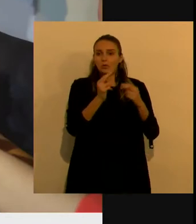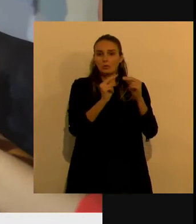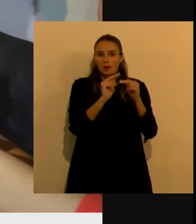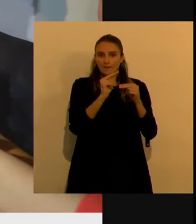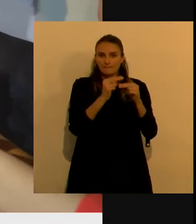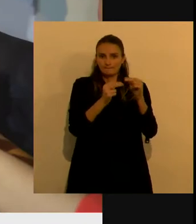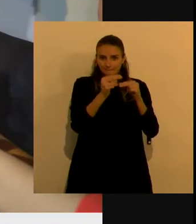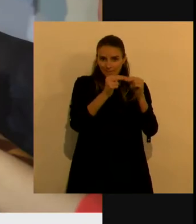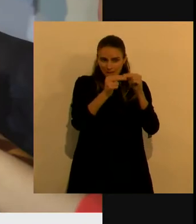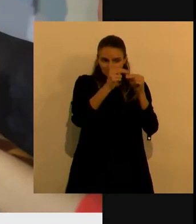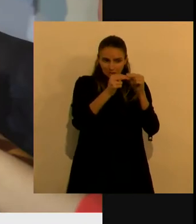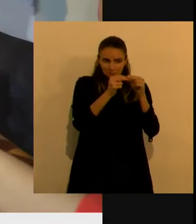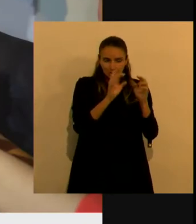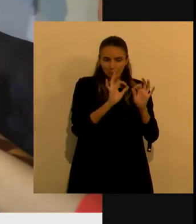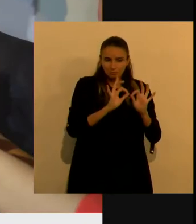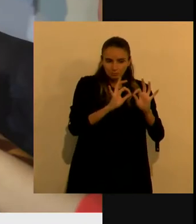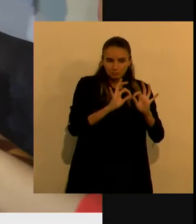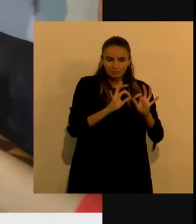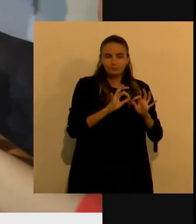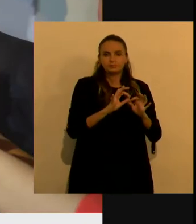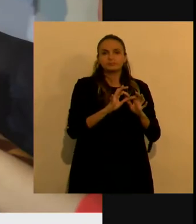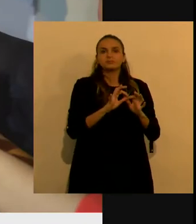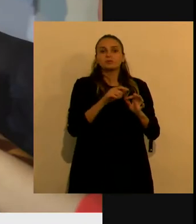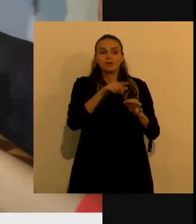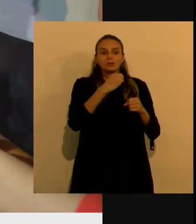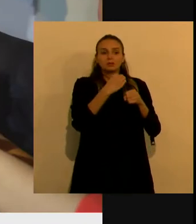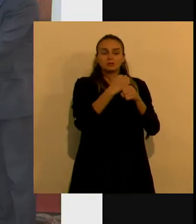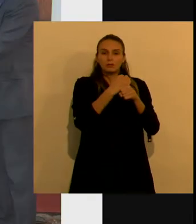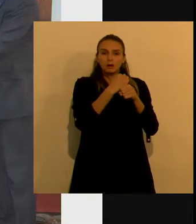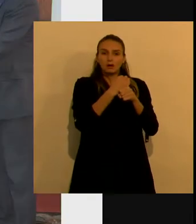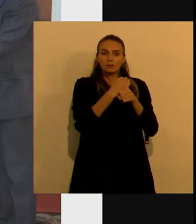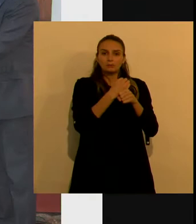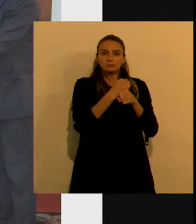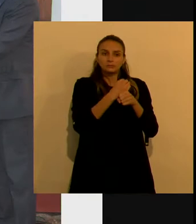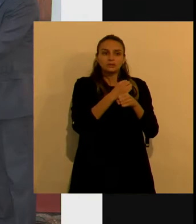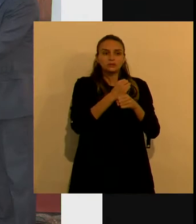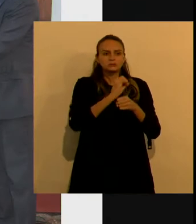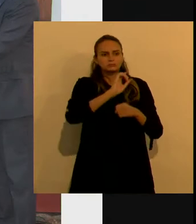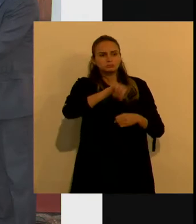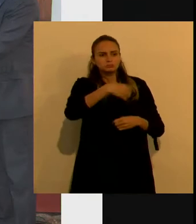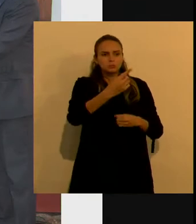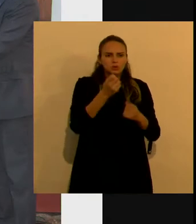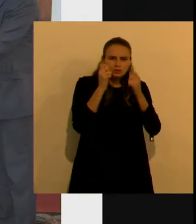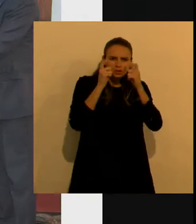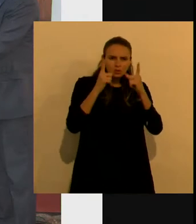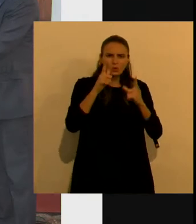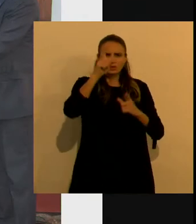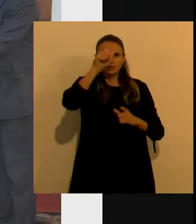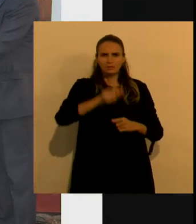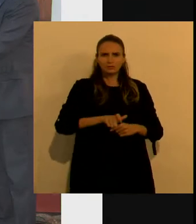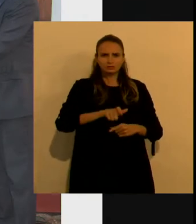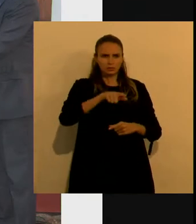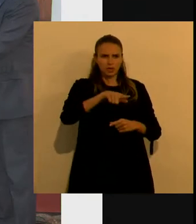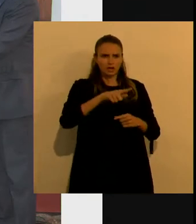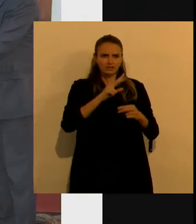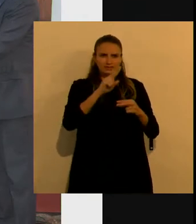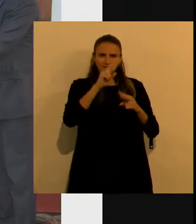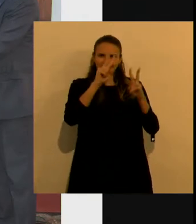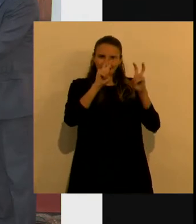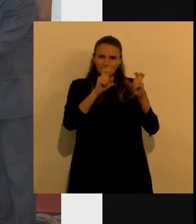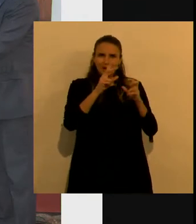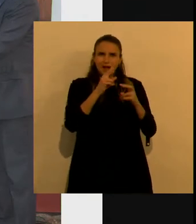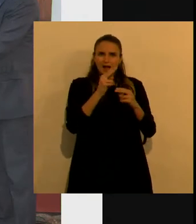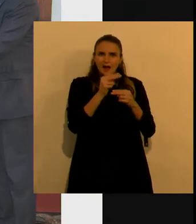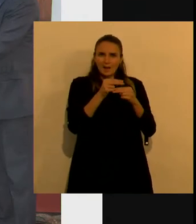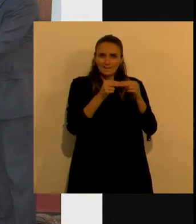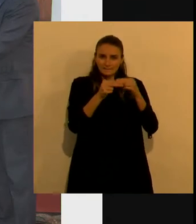de mucho tiempo trabajando en aceleradores de partículas, se dio cuenta de que, en realidad, el gran acelerador de partículas es el universo. Lo que hay que